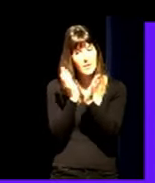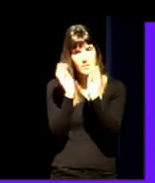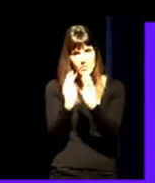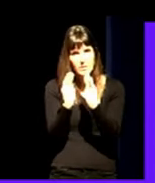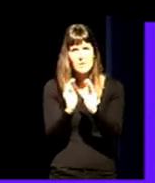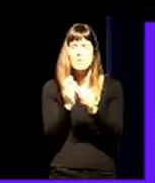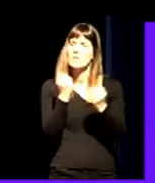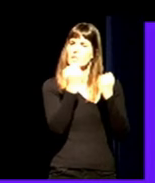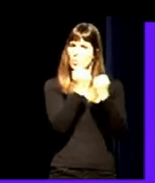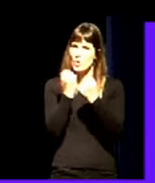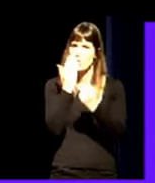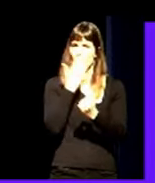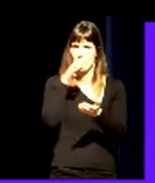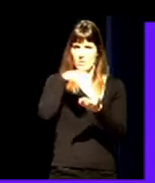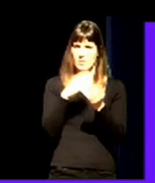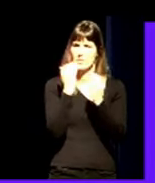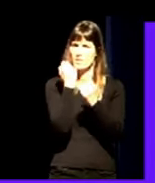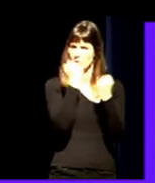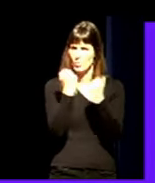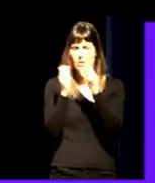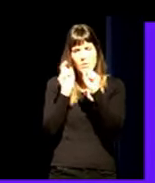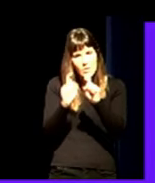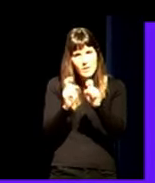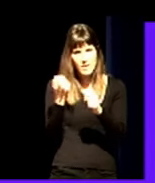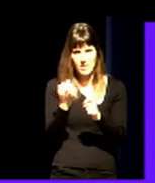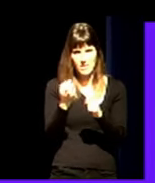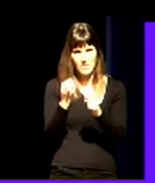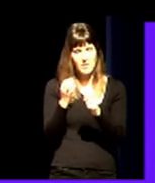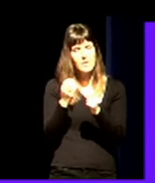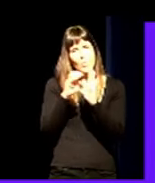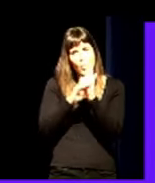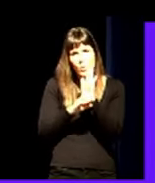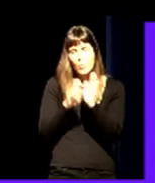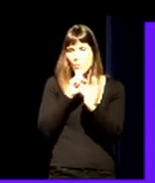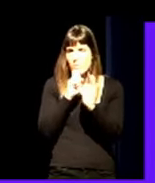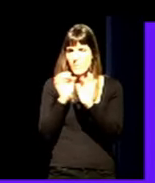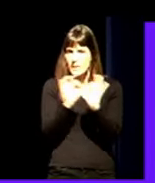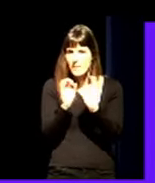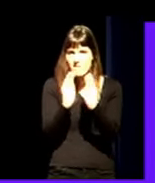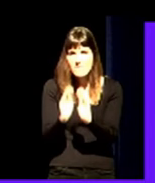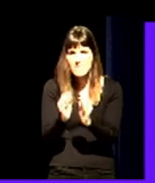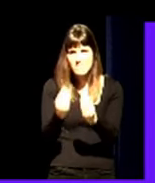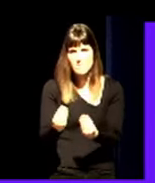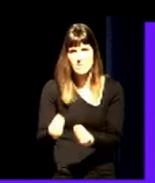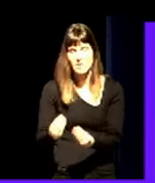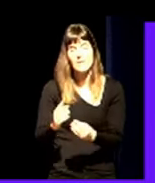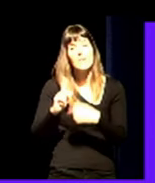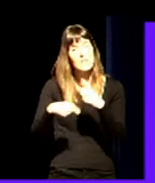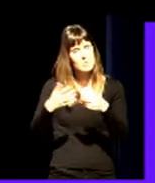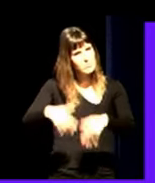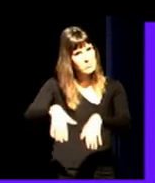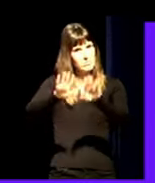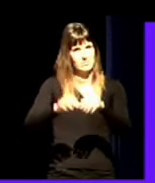la institución tiene que formarle en esas habilidades, tiene que conformar ese currículo preparatorio y propedéutico para que puedan